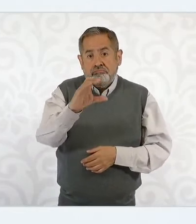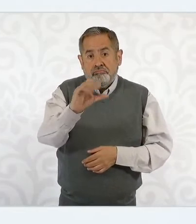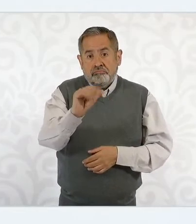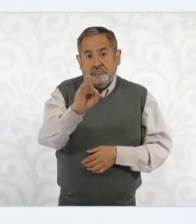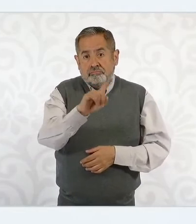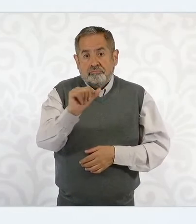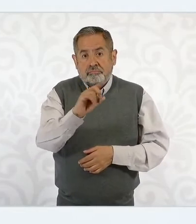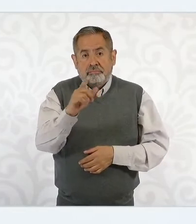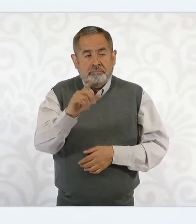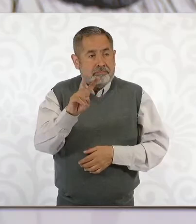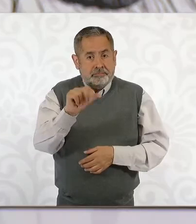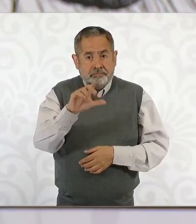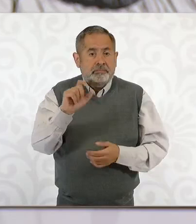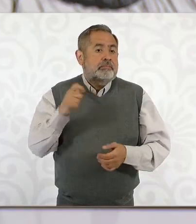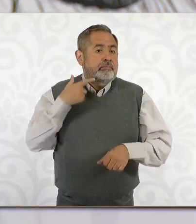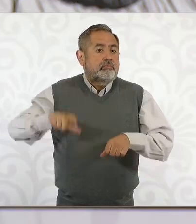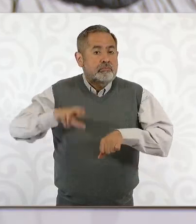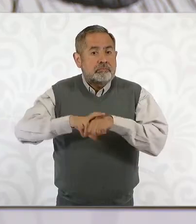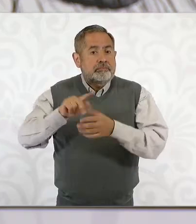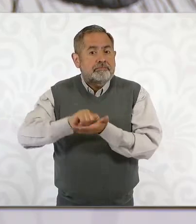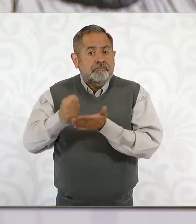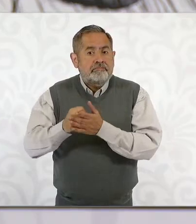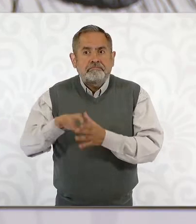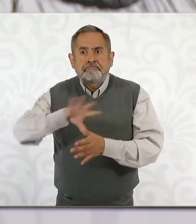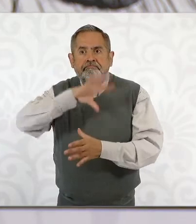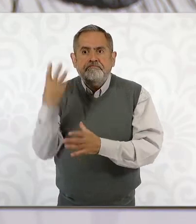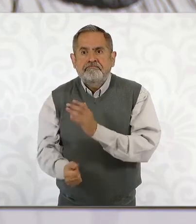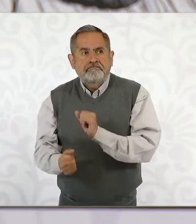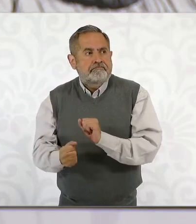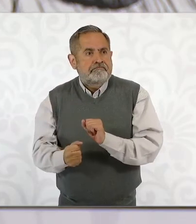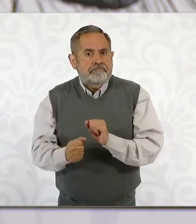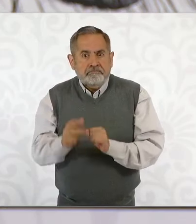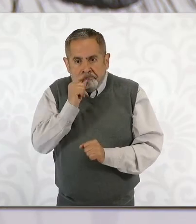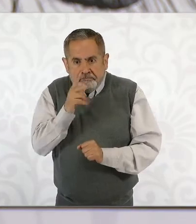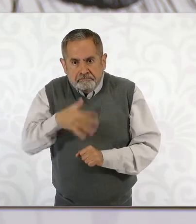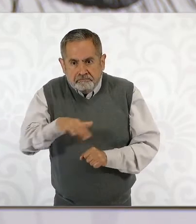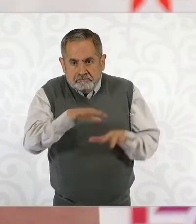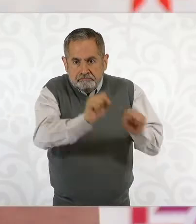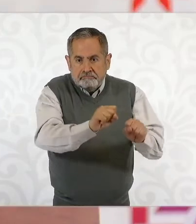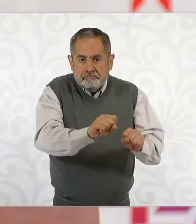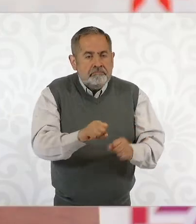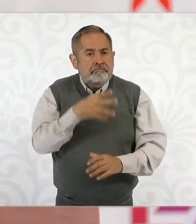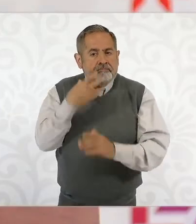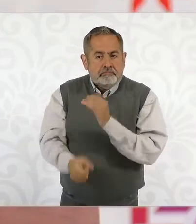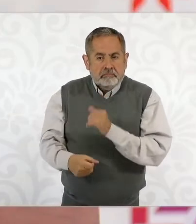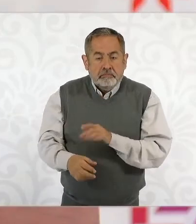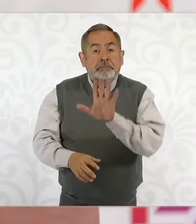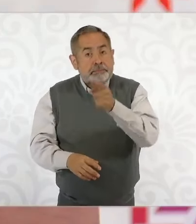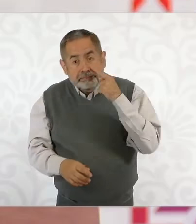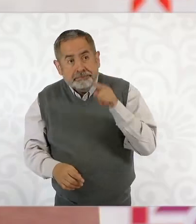el exgobernador de Tamaulipas. Fíjense, este es uno de los casos en donde se ha pedido la